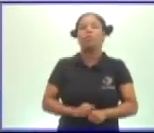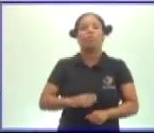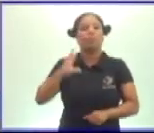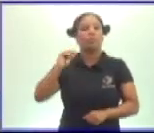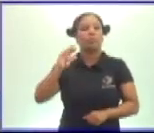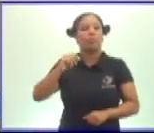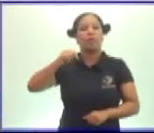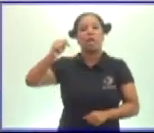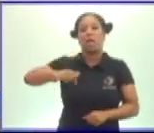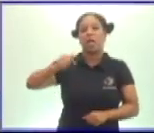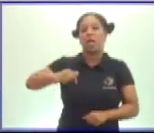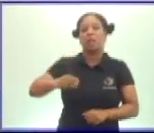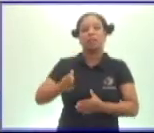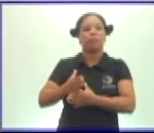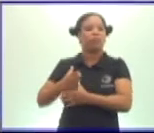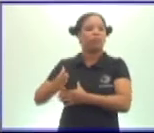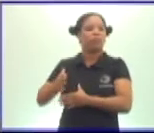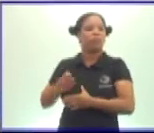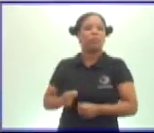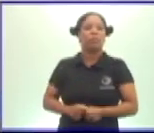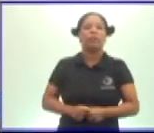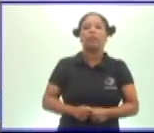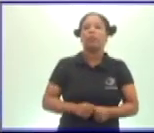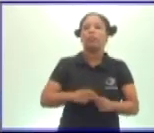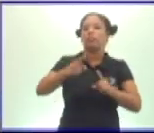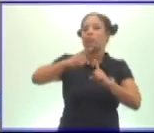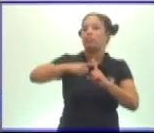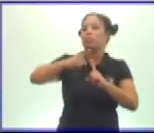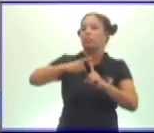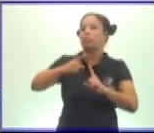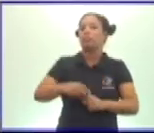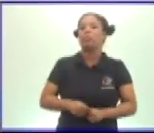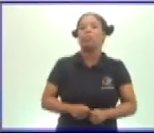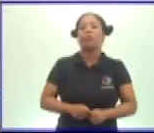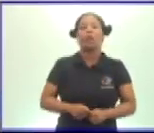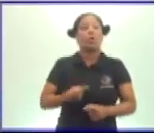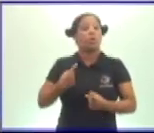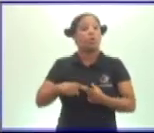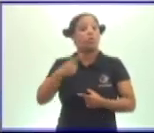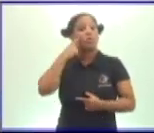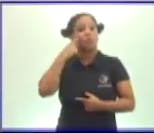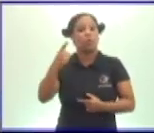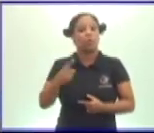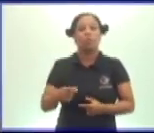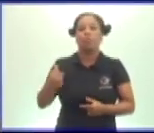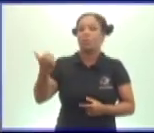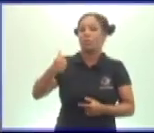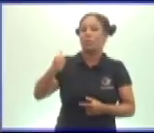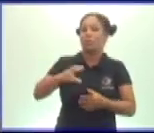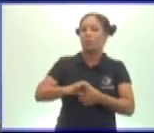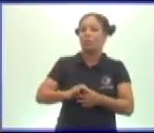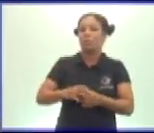a esta variación de entalpía, cuestión que ustedes ya conocen del curso de 10º grado.